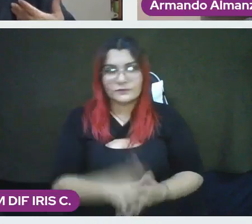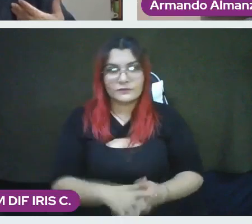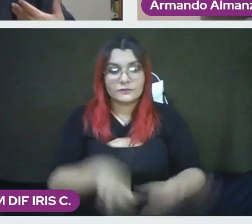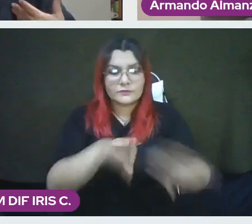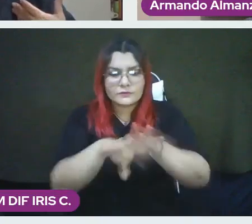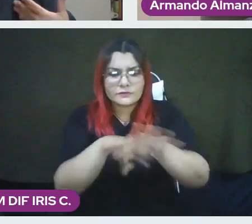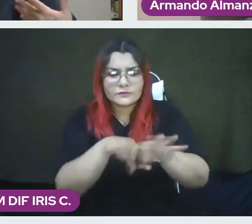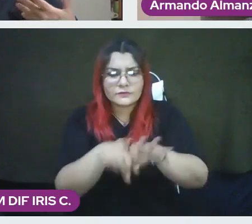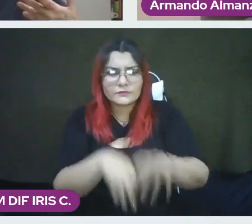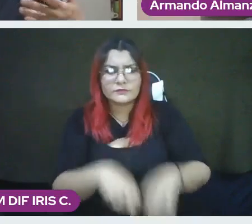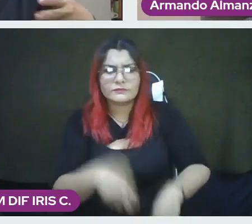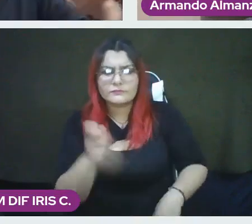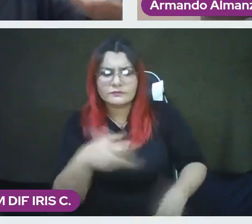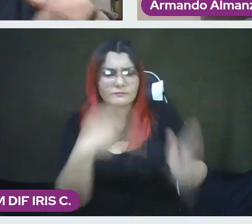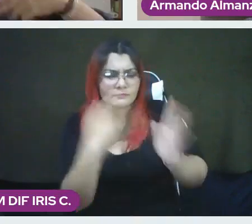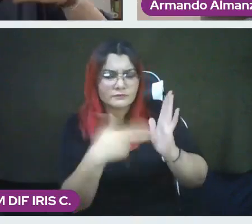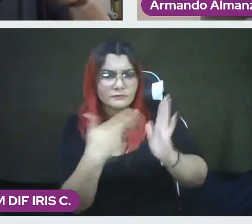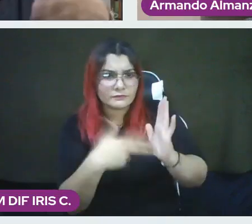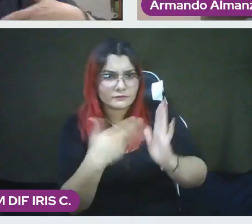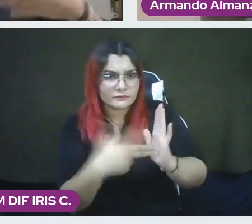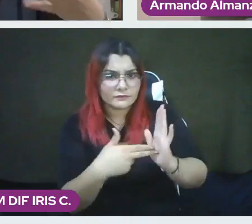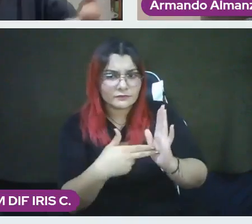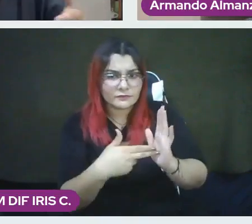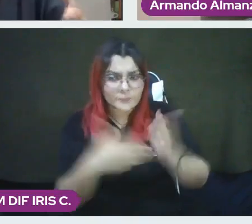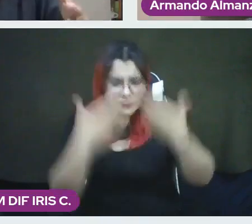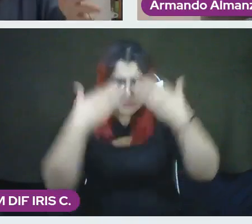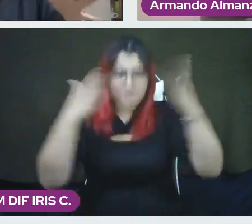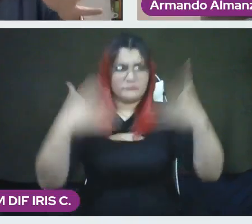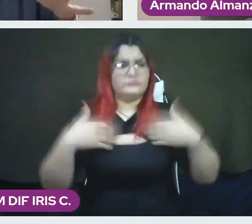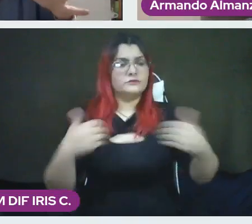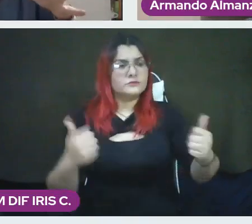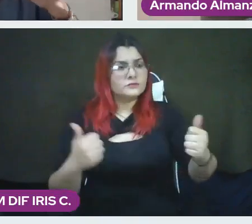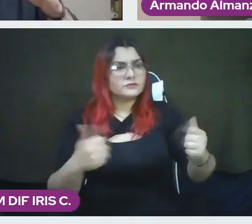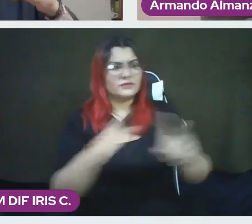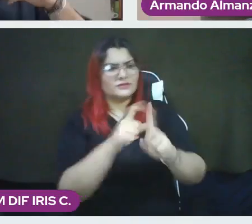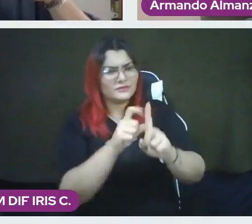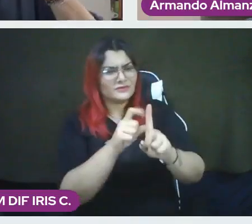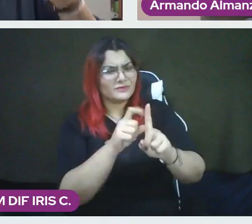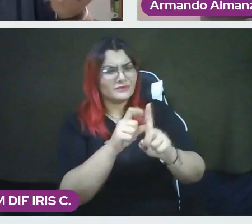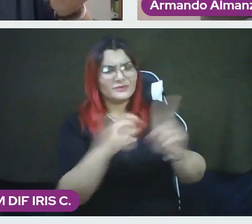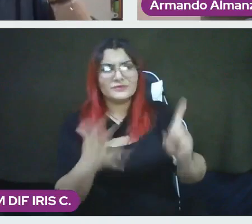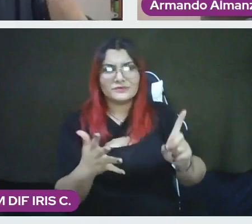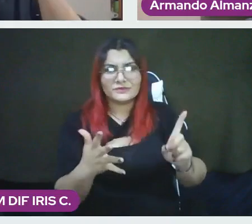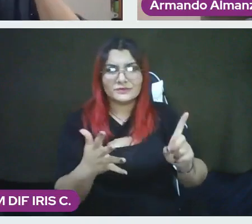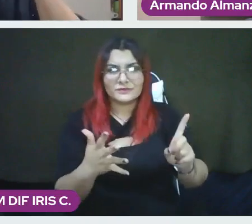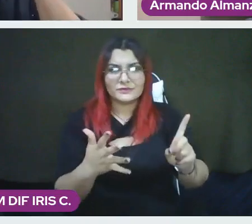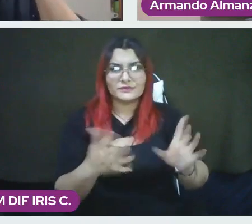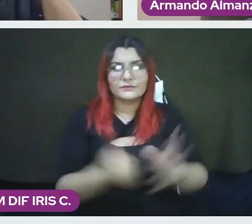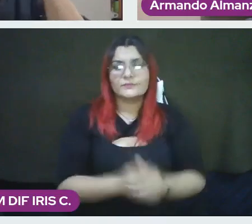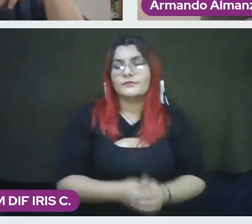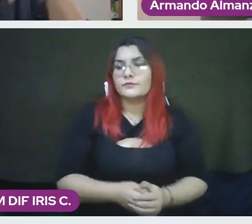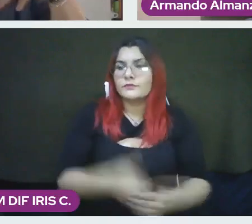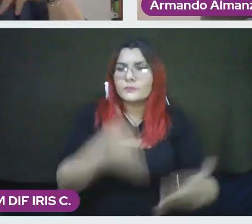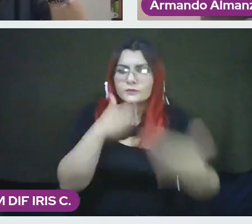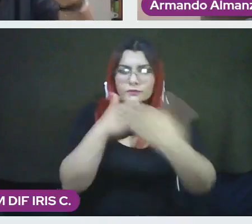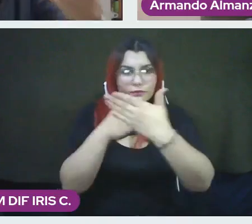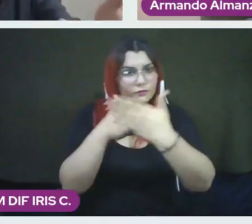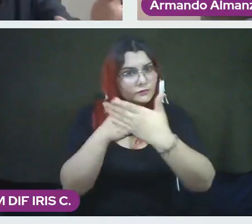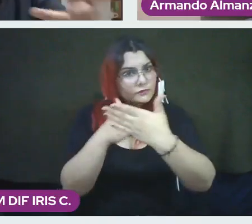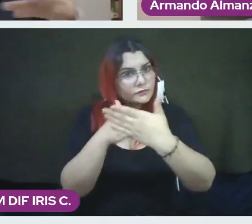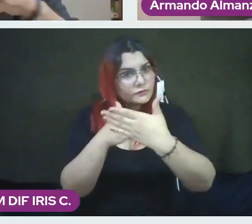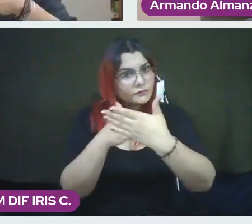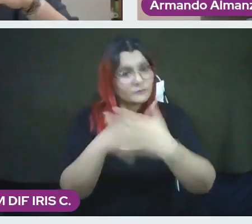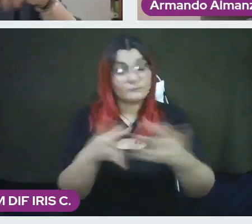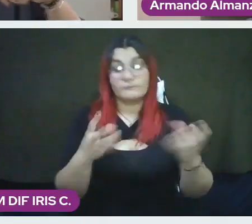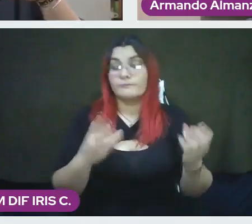¿no? Y de verdad cuando uno empieza a ser como positivo o a no decir, a lo mejor solo pensar, no decir porque lo